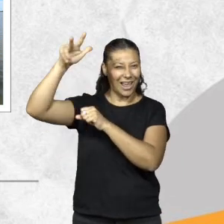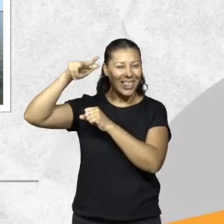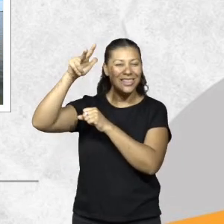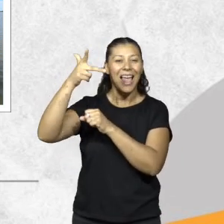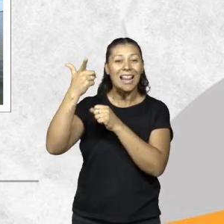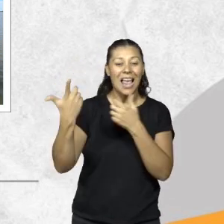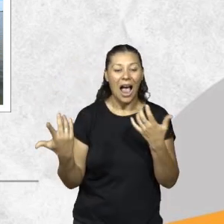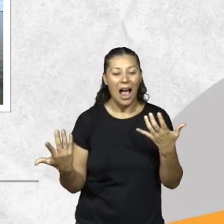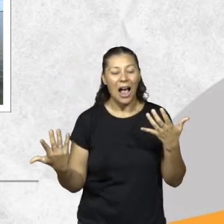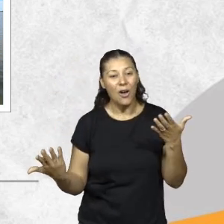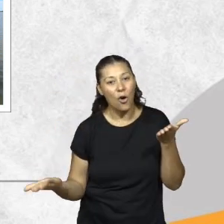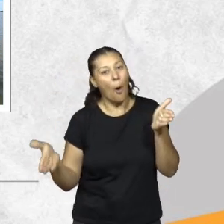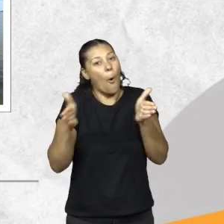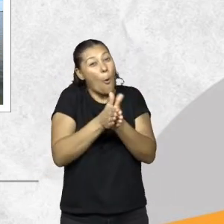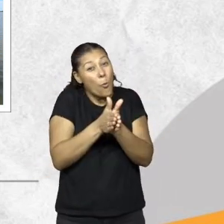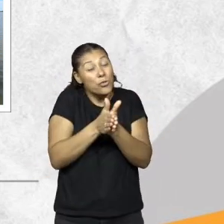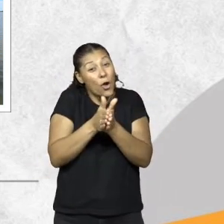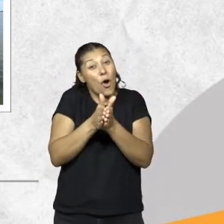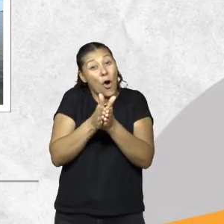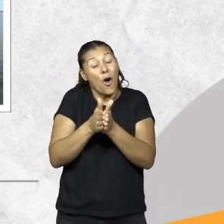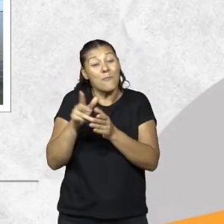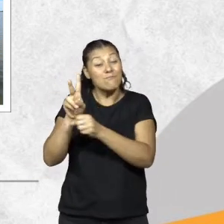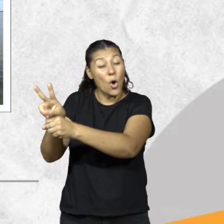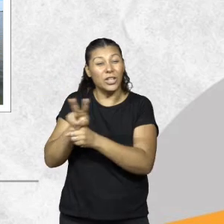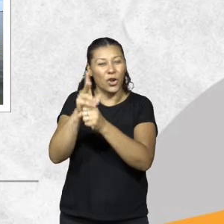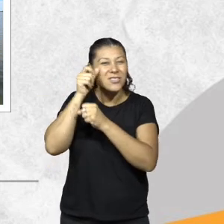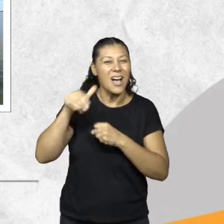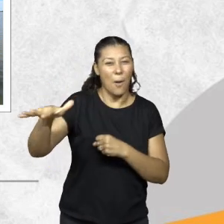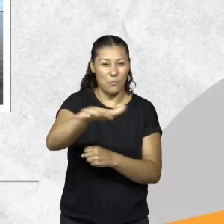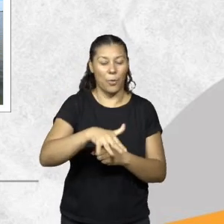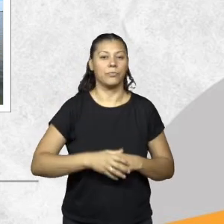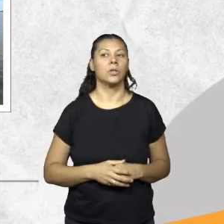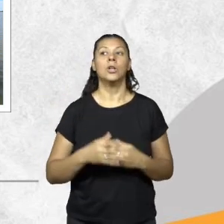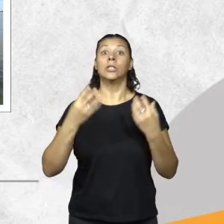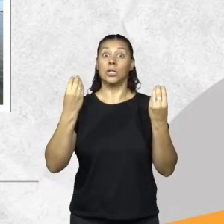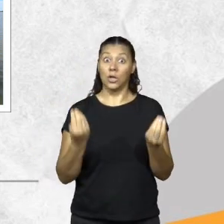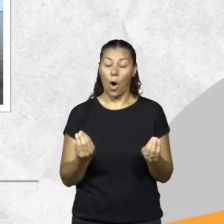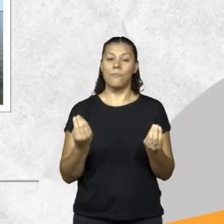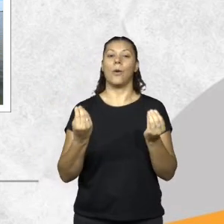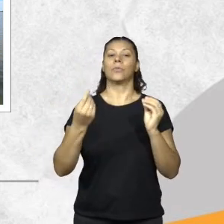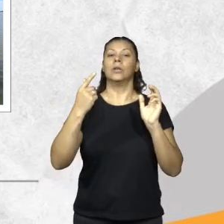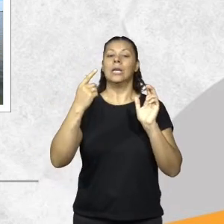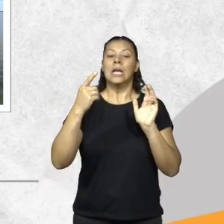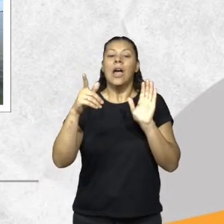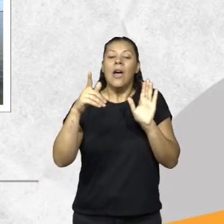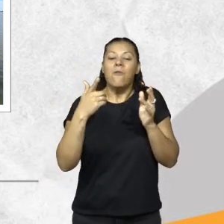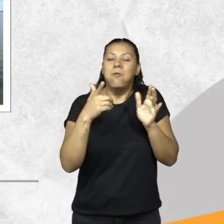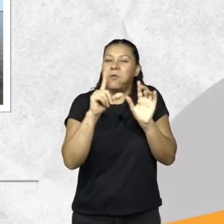este monitoreo de campo. Entonces, ¿qué hicimos? Sistematizamos en una ficha muy simple